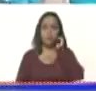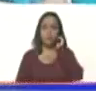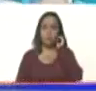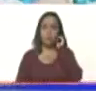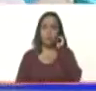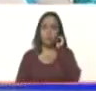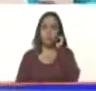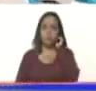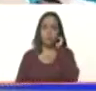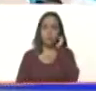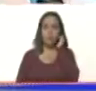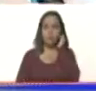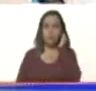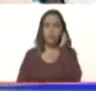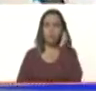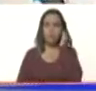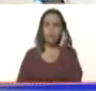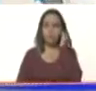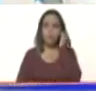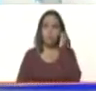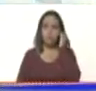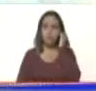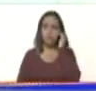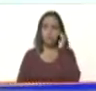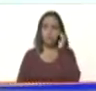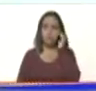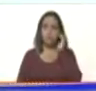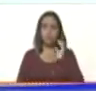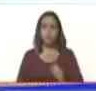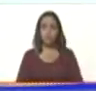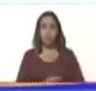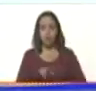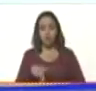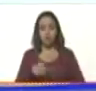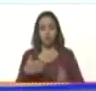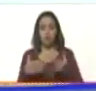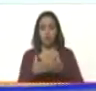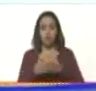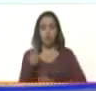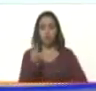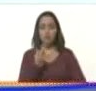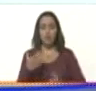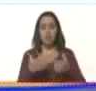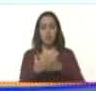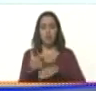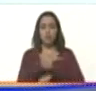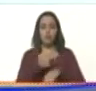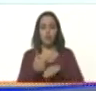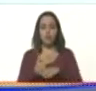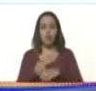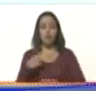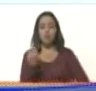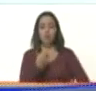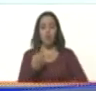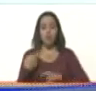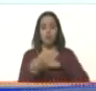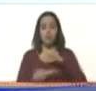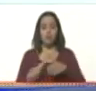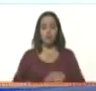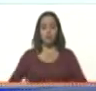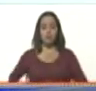Excelente, desde La Guaira, García Carneiro. Somos un equipo, un solo equipo, un solo gobierno, una sola revolución.